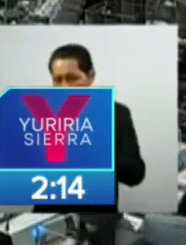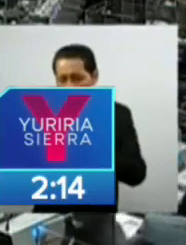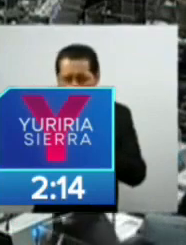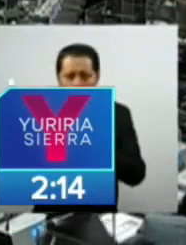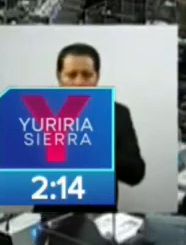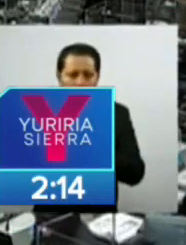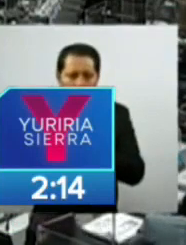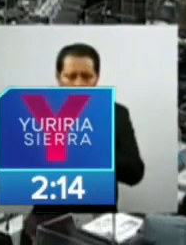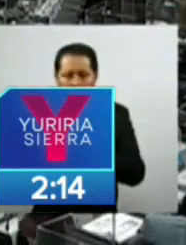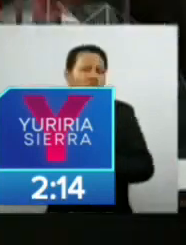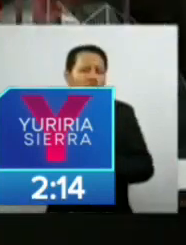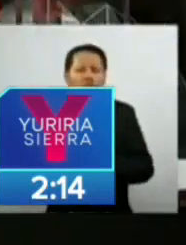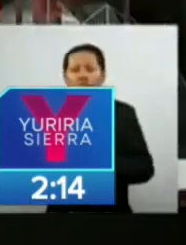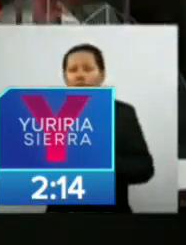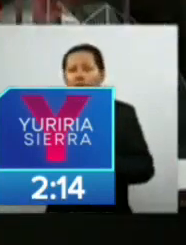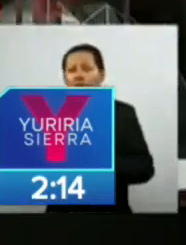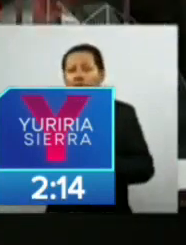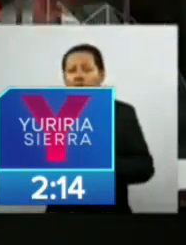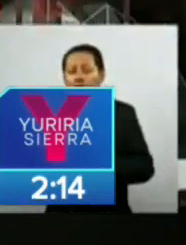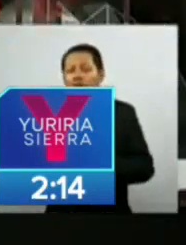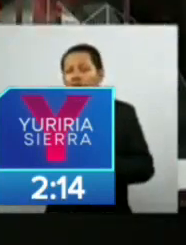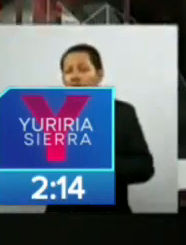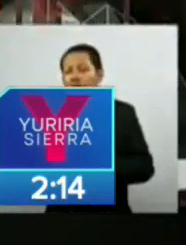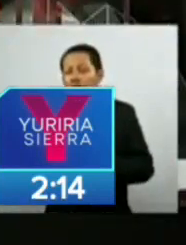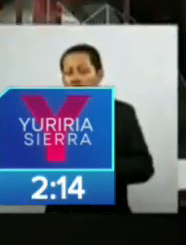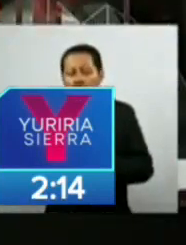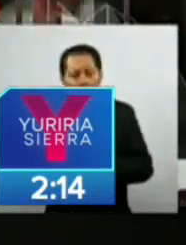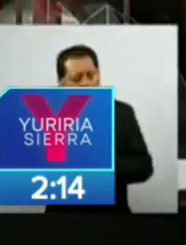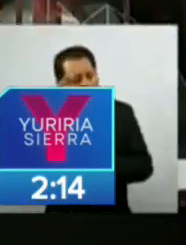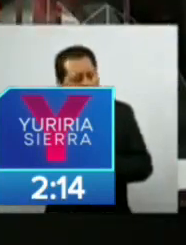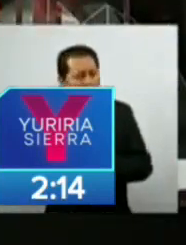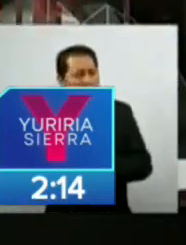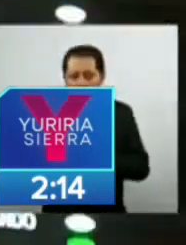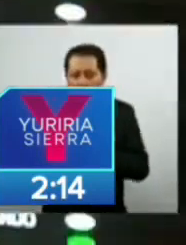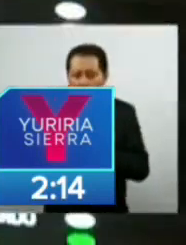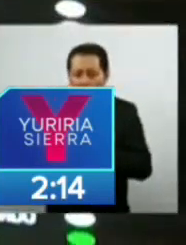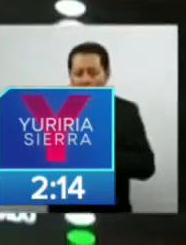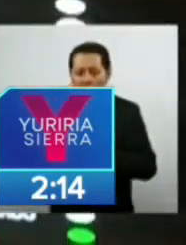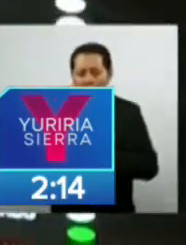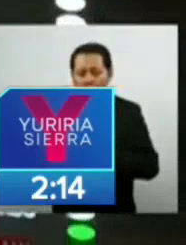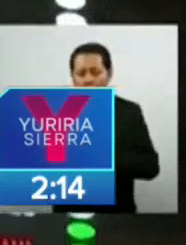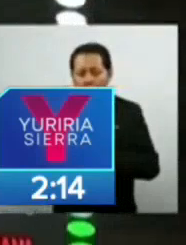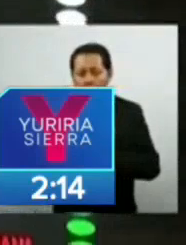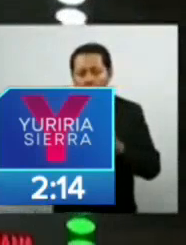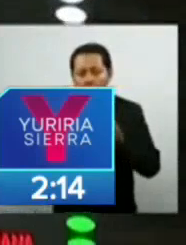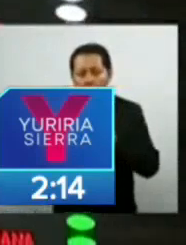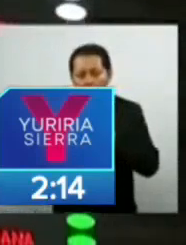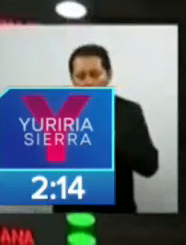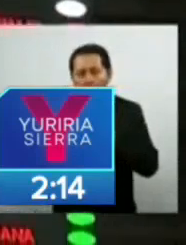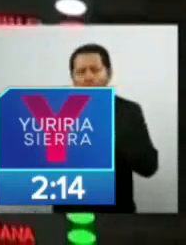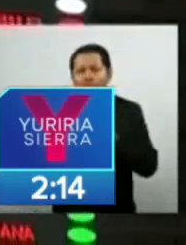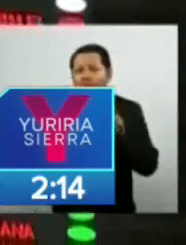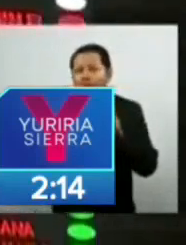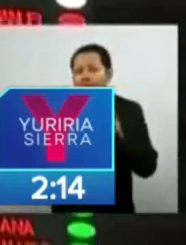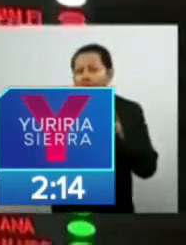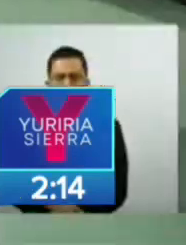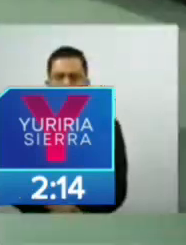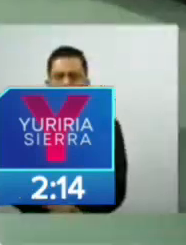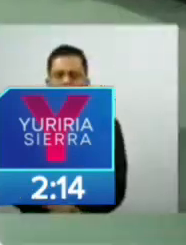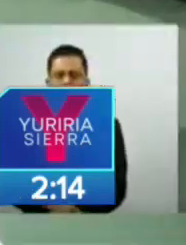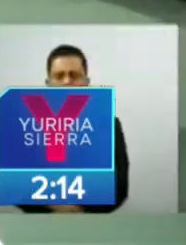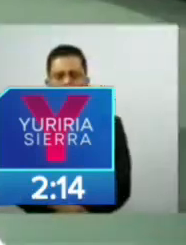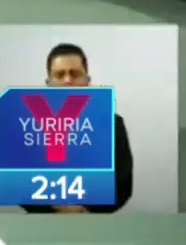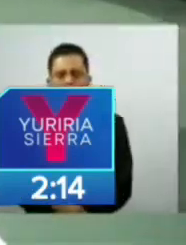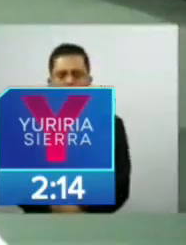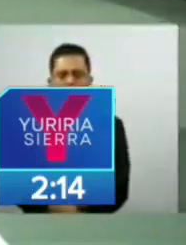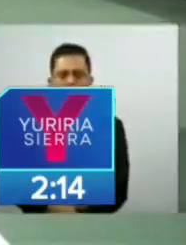la miscelánea fiscal. Uno de los temas que ha levantado varias cejas es que ahora los inspectores del Servicio de Administración Tributaria, el SAT, el que cobra los